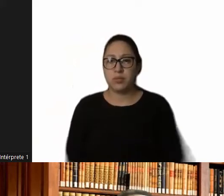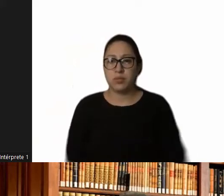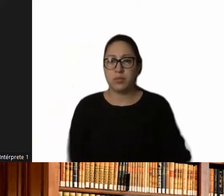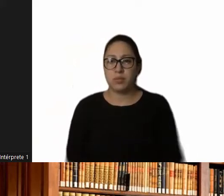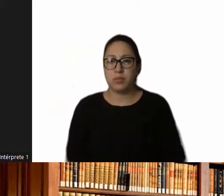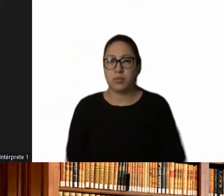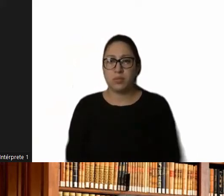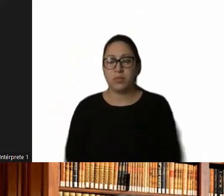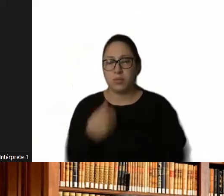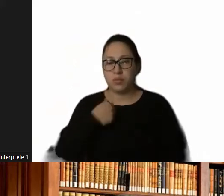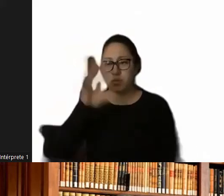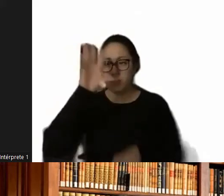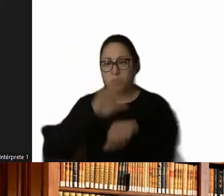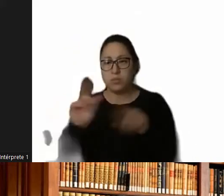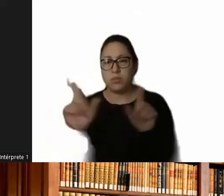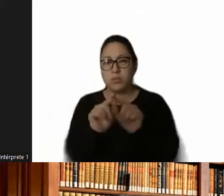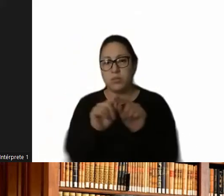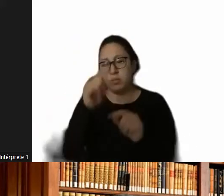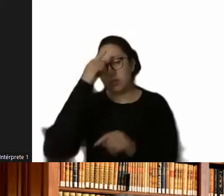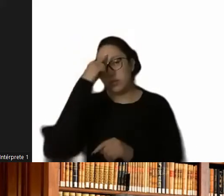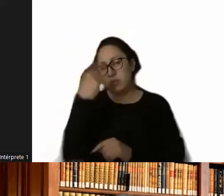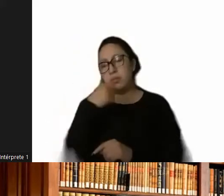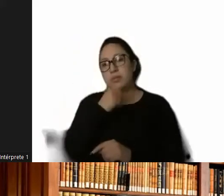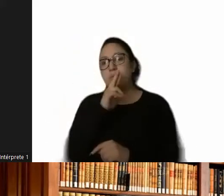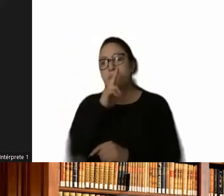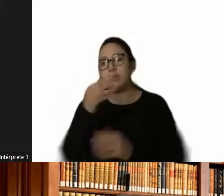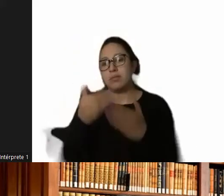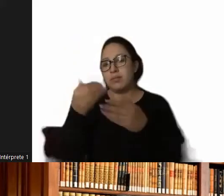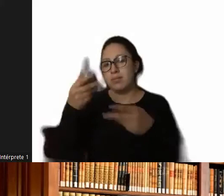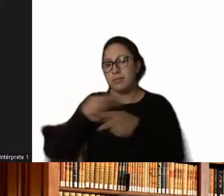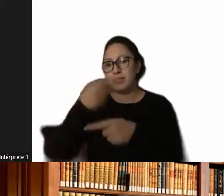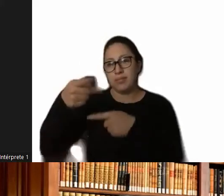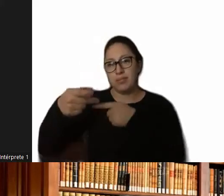Me lo permiten en reconvención. Diputado